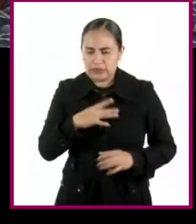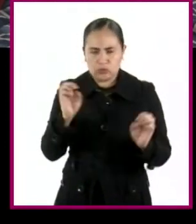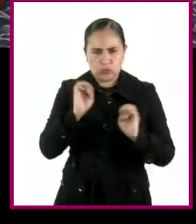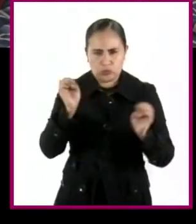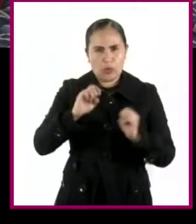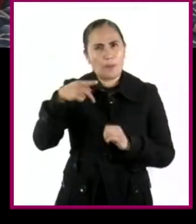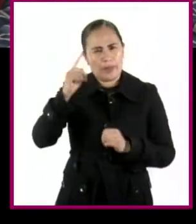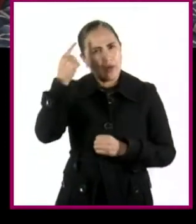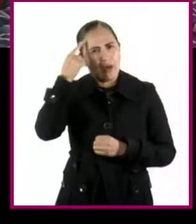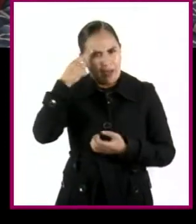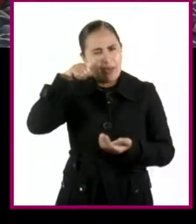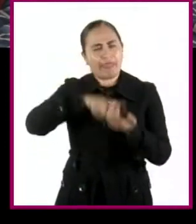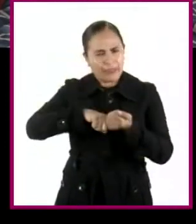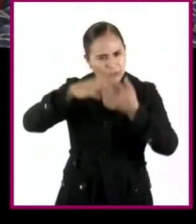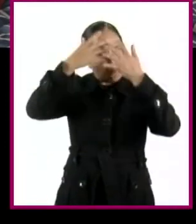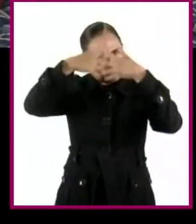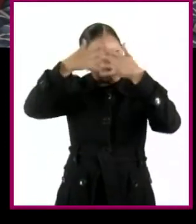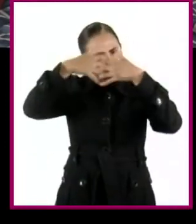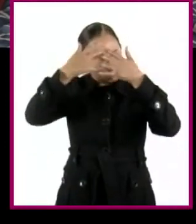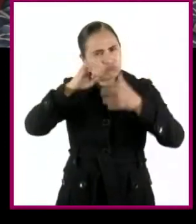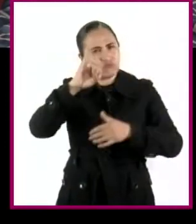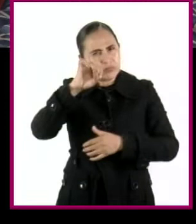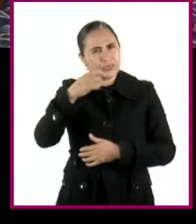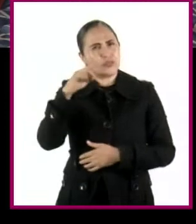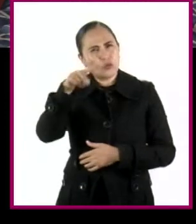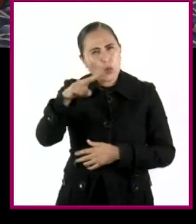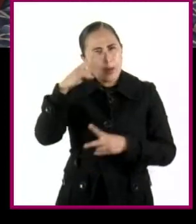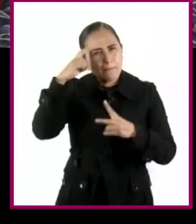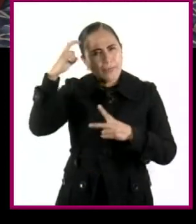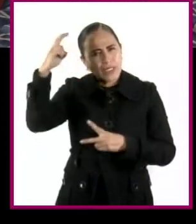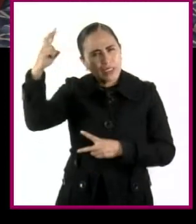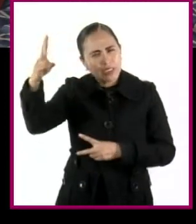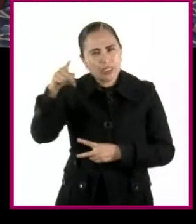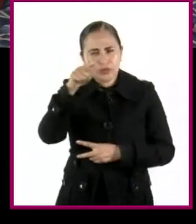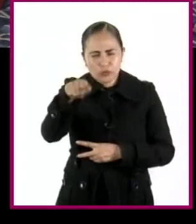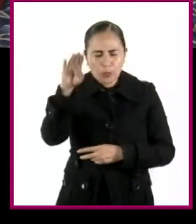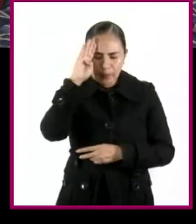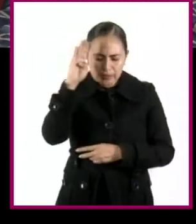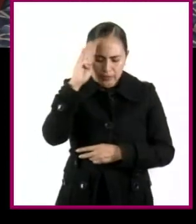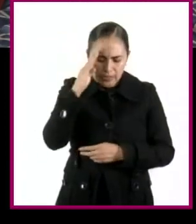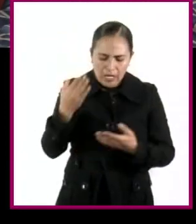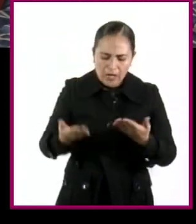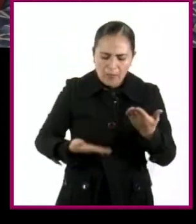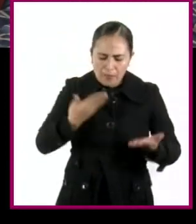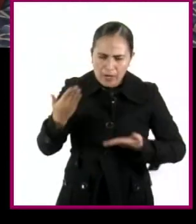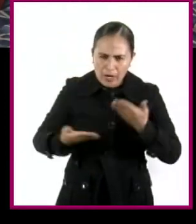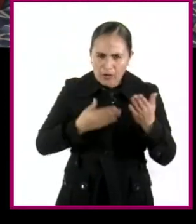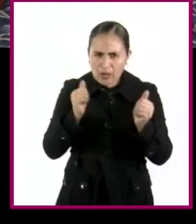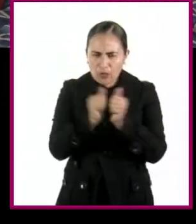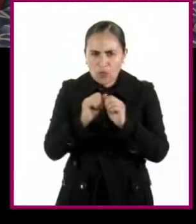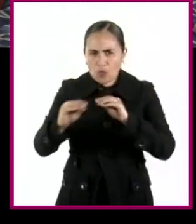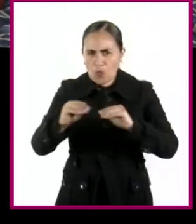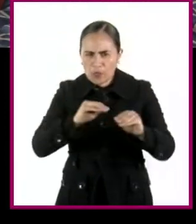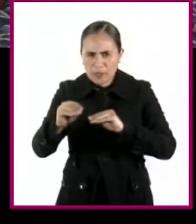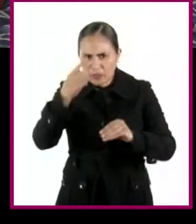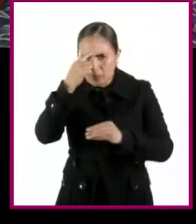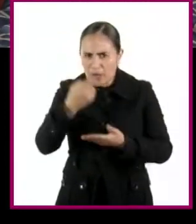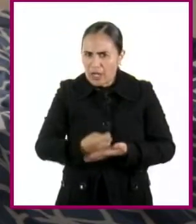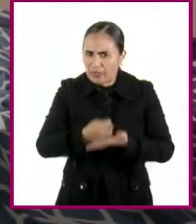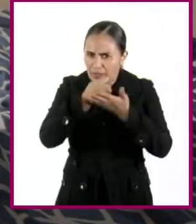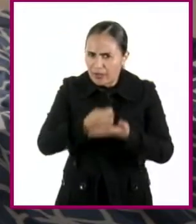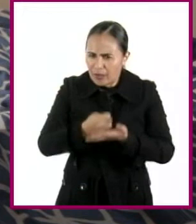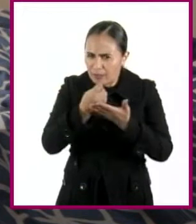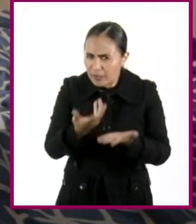pero sí mentalmente. Entonces, ¿te imaginas probar la danza y el movimiento de manera terapéutica? A ver,